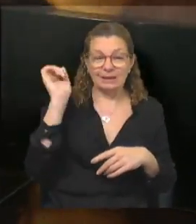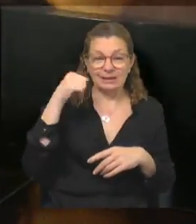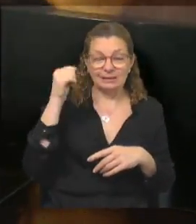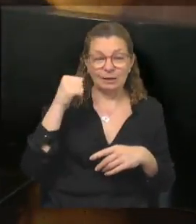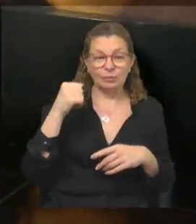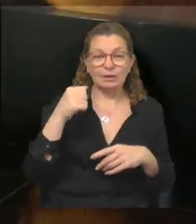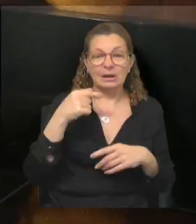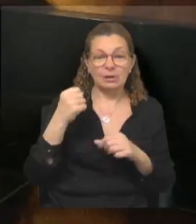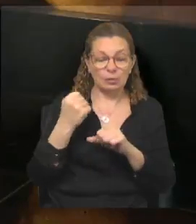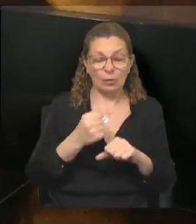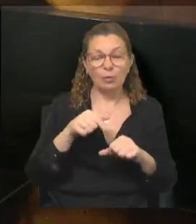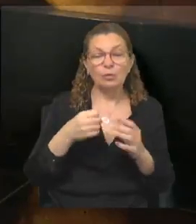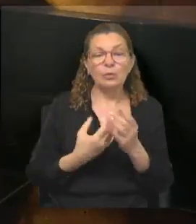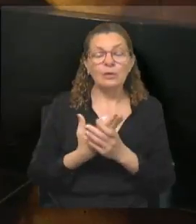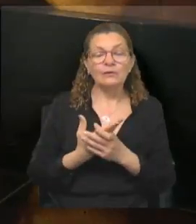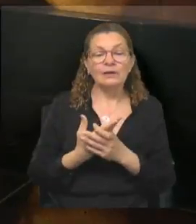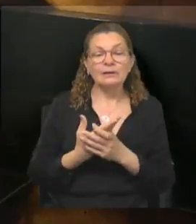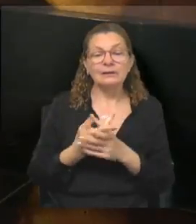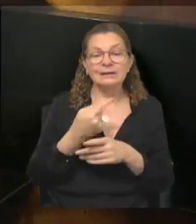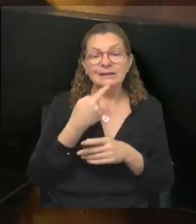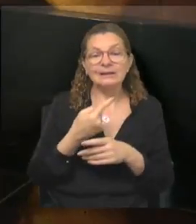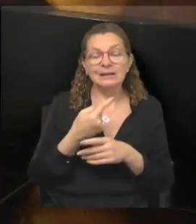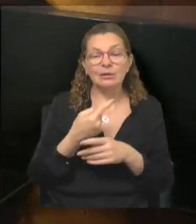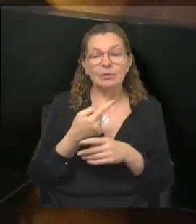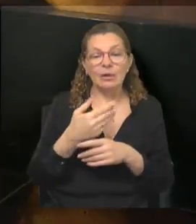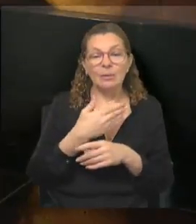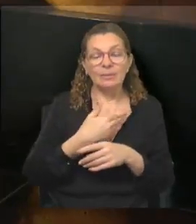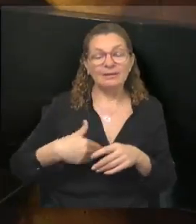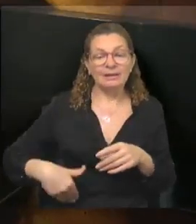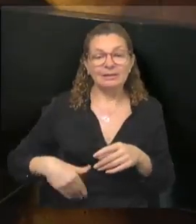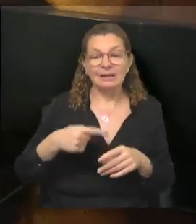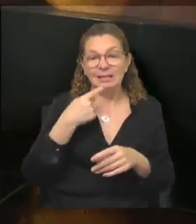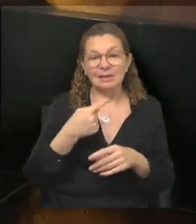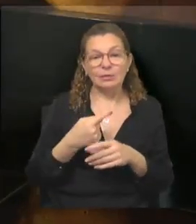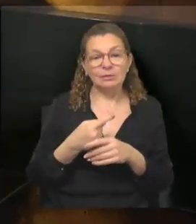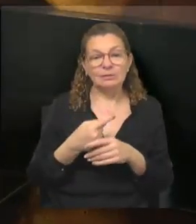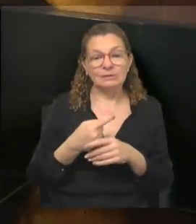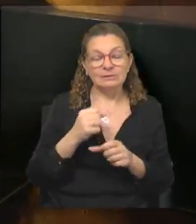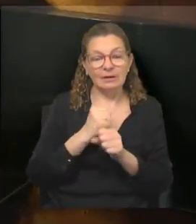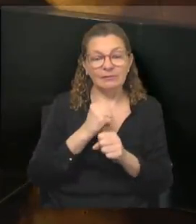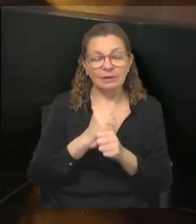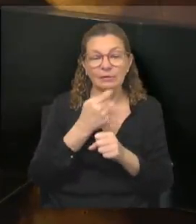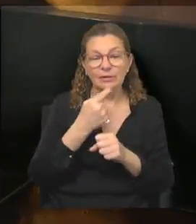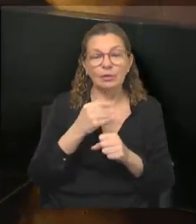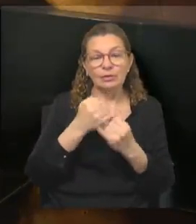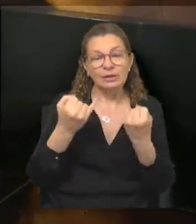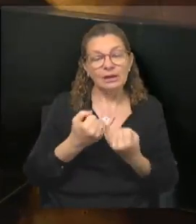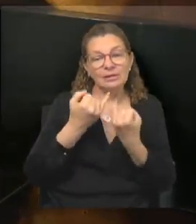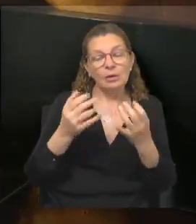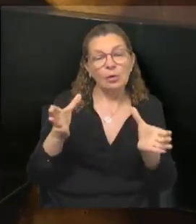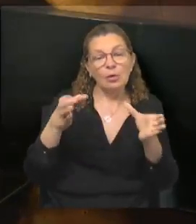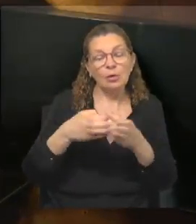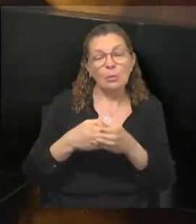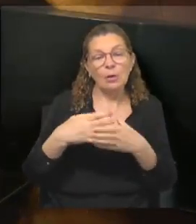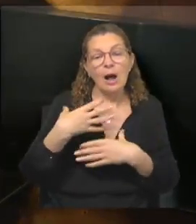en ese motivo de la inauguración el mandatario defendió eh la acción y dijo que todos los días hay una comunidad que se